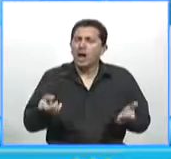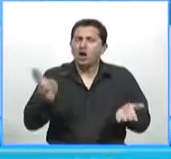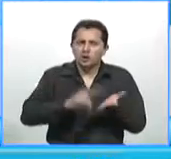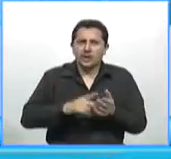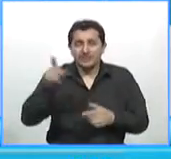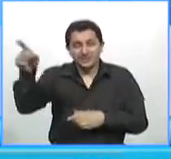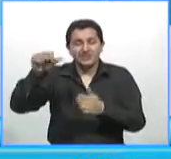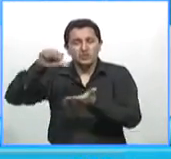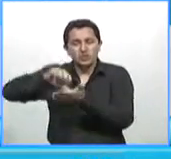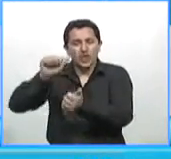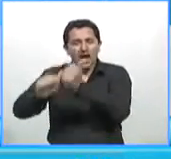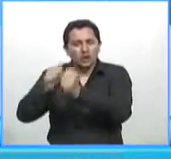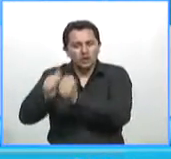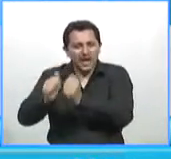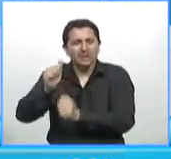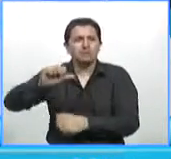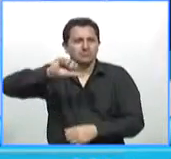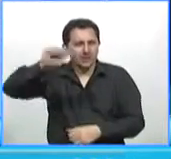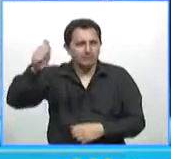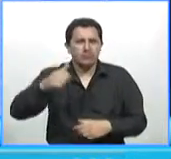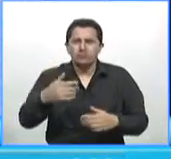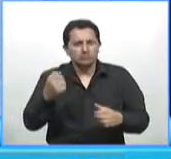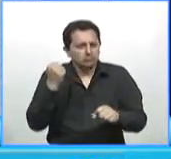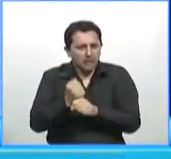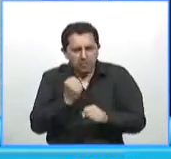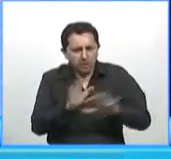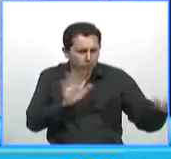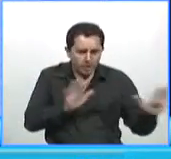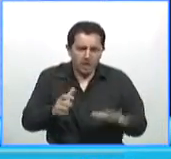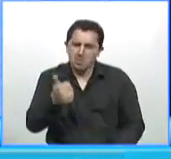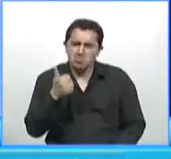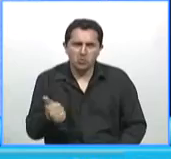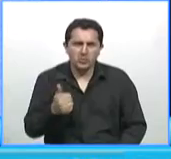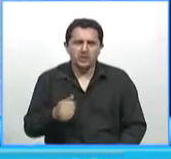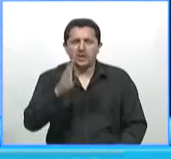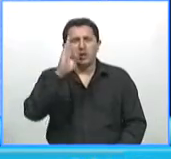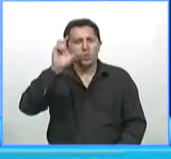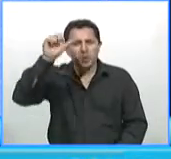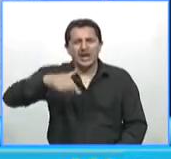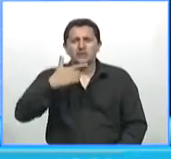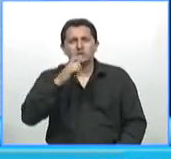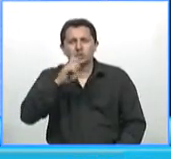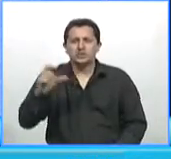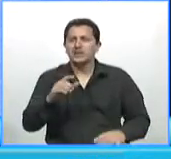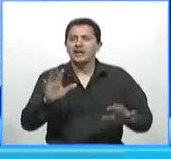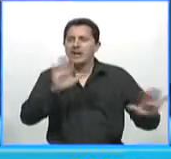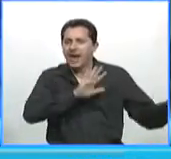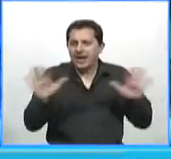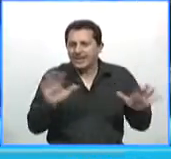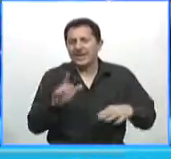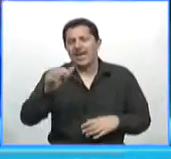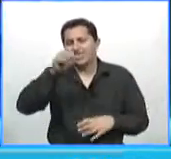albiceleste en Rosario con otra destacada labor personal. Está con nosotros Belén Zucchi, la guardiana del arco de las Leonas.